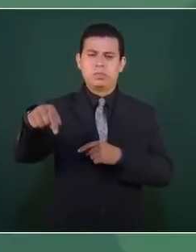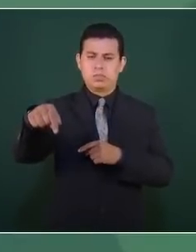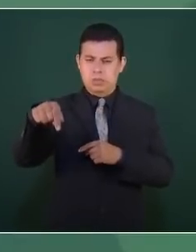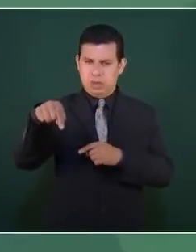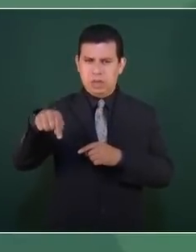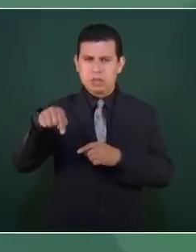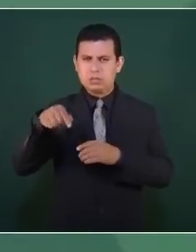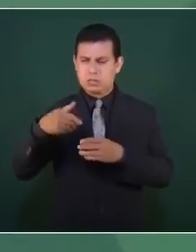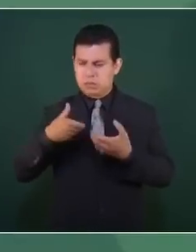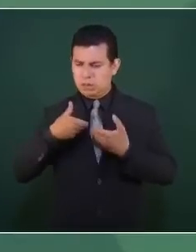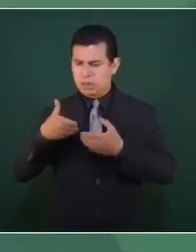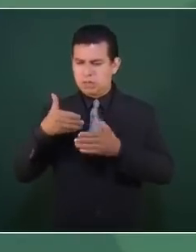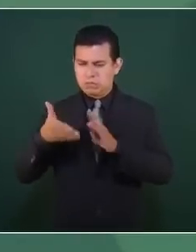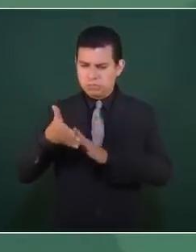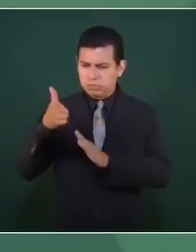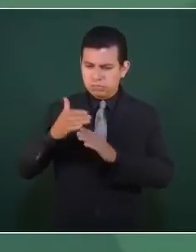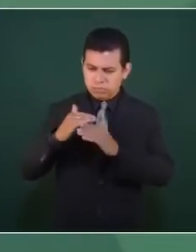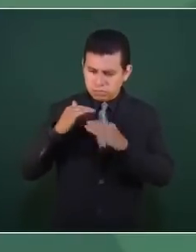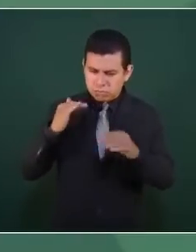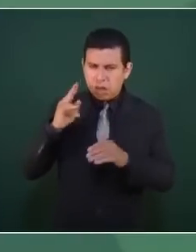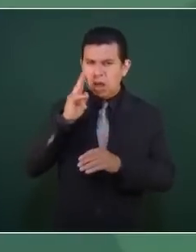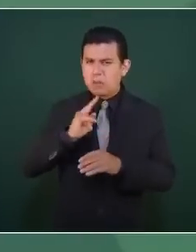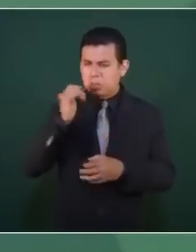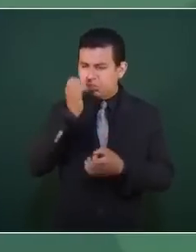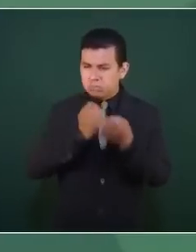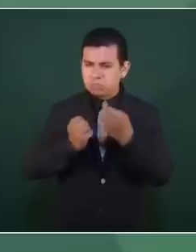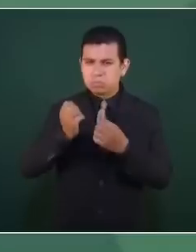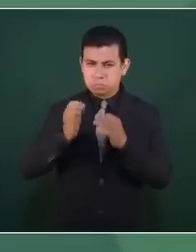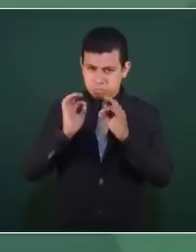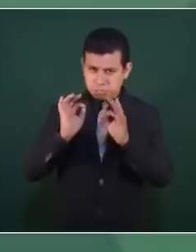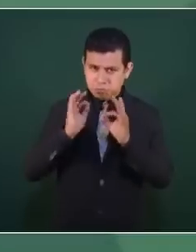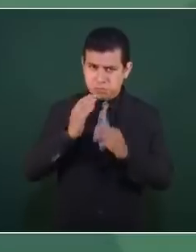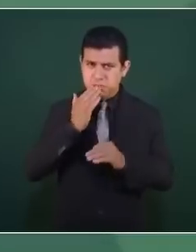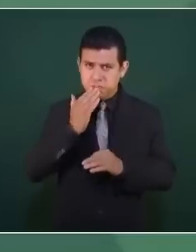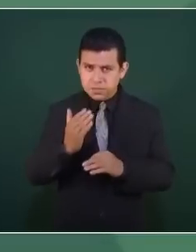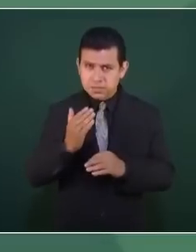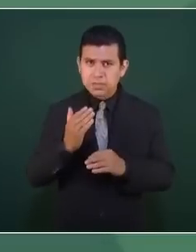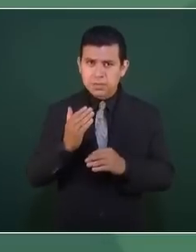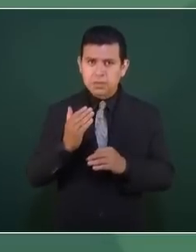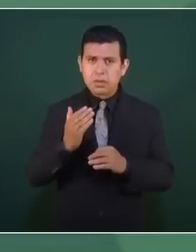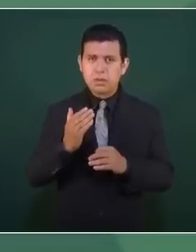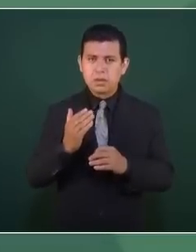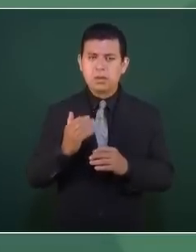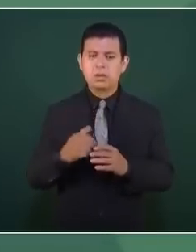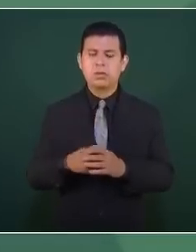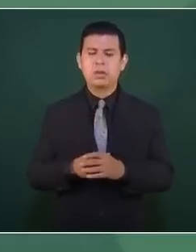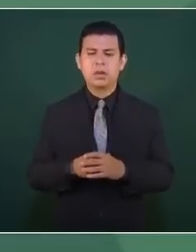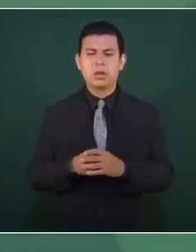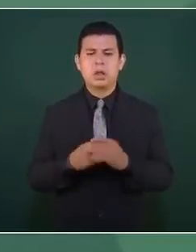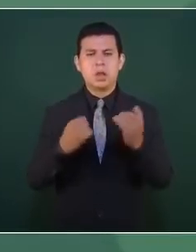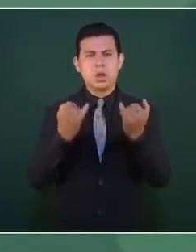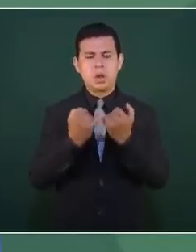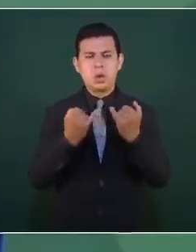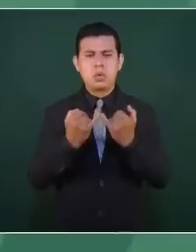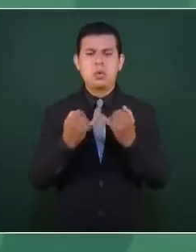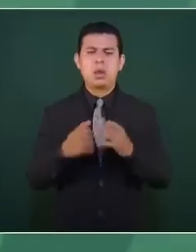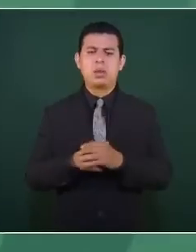Evaluamos el avance en la rehabilitación de